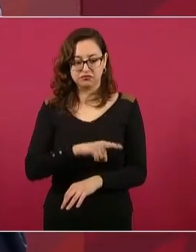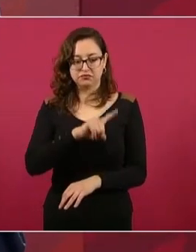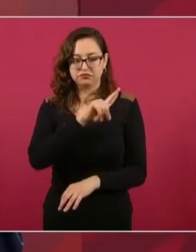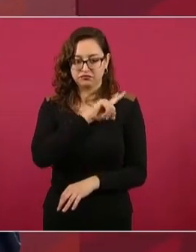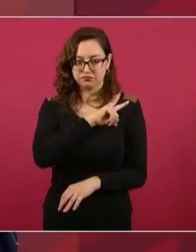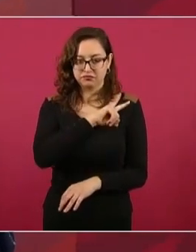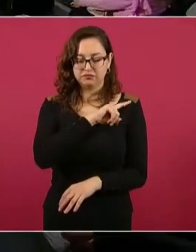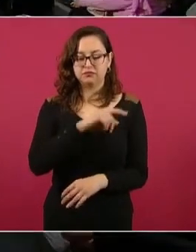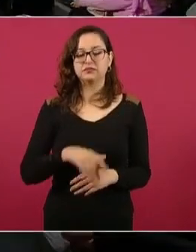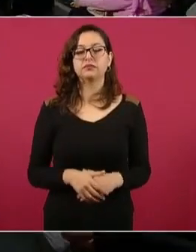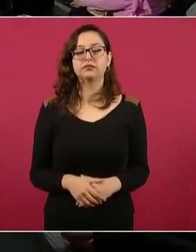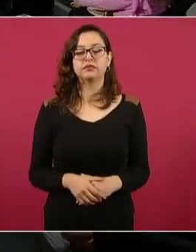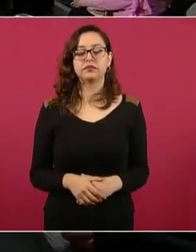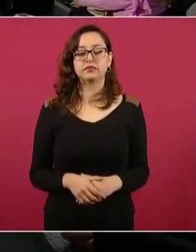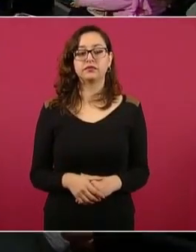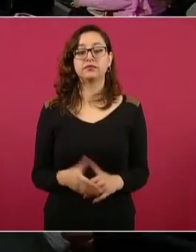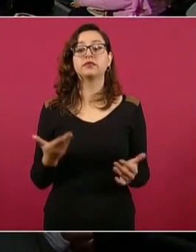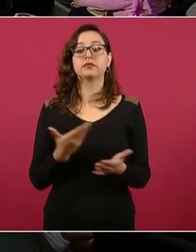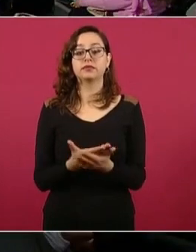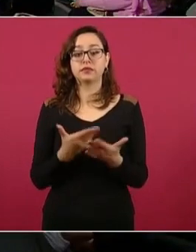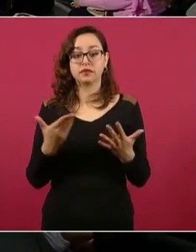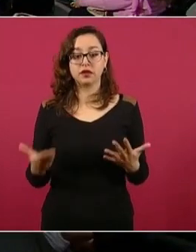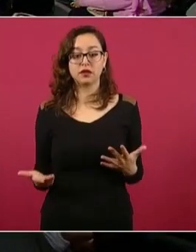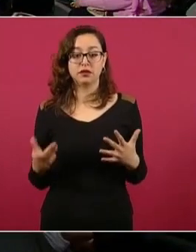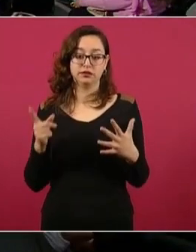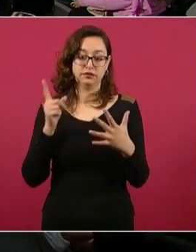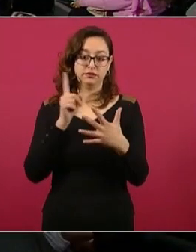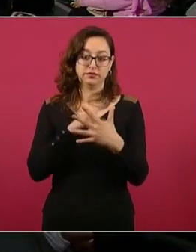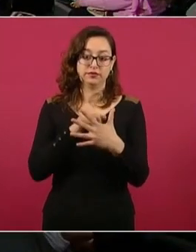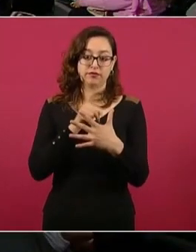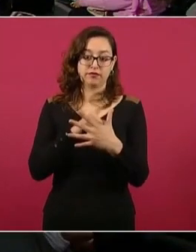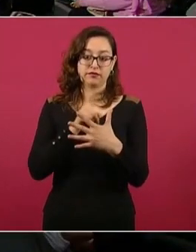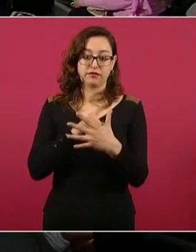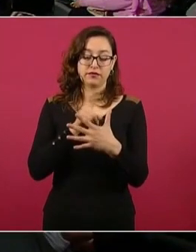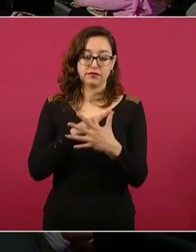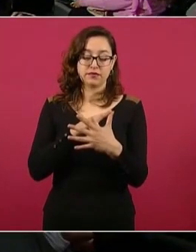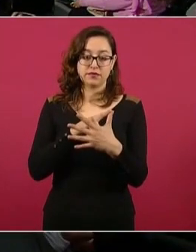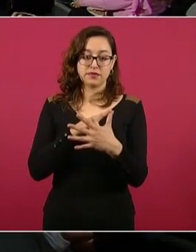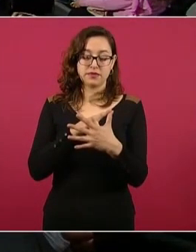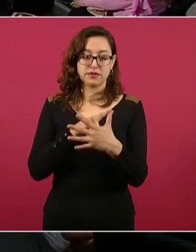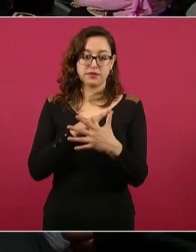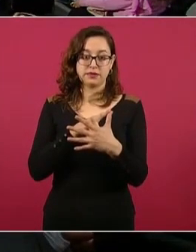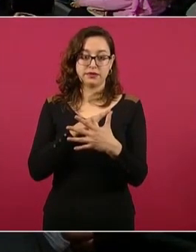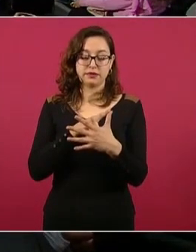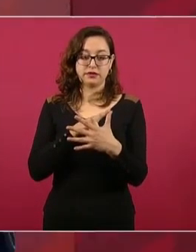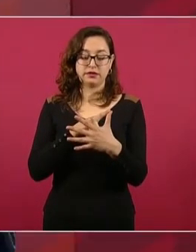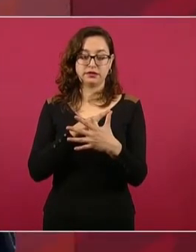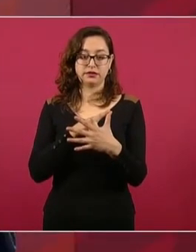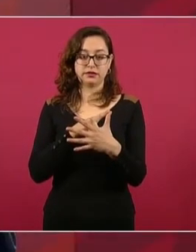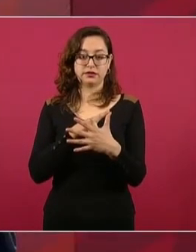sana. Y ahora se agregó lo de